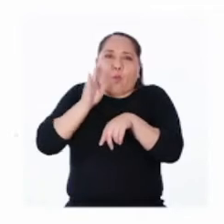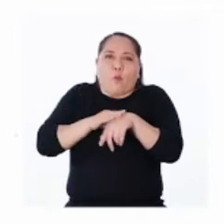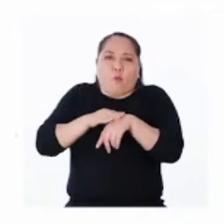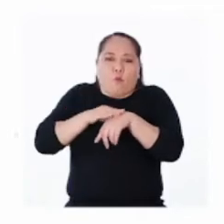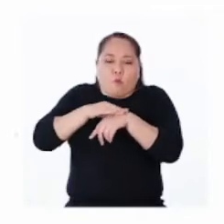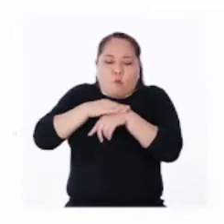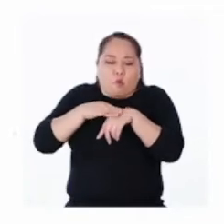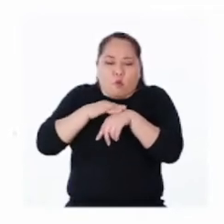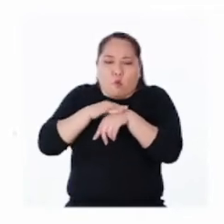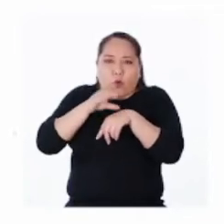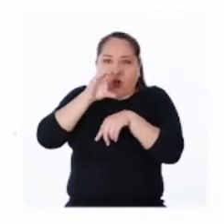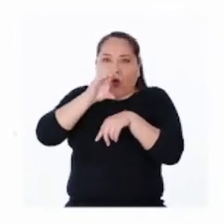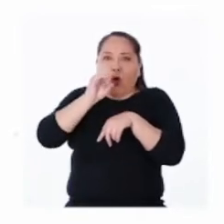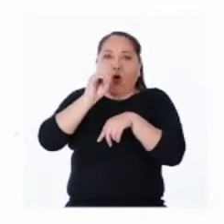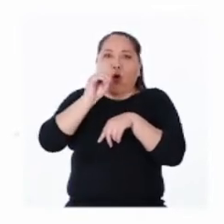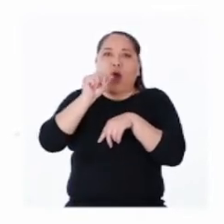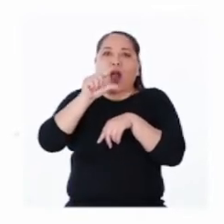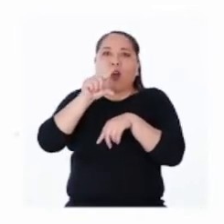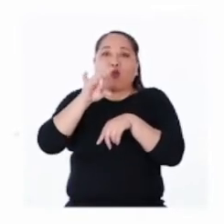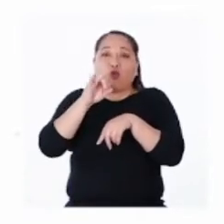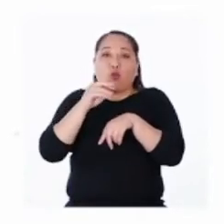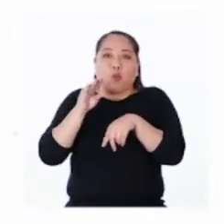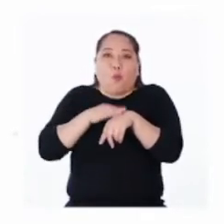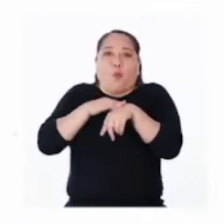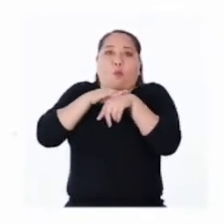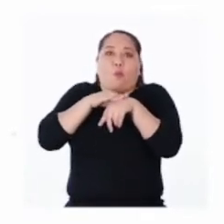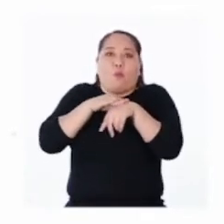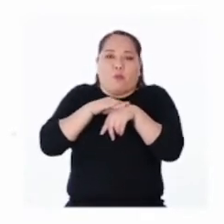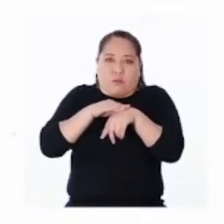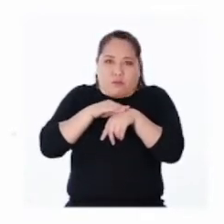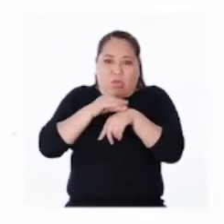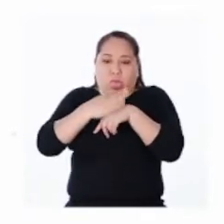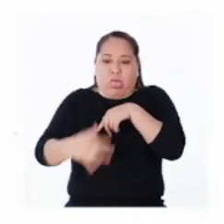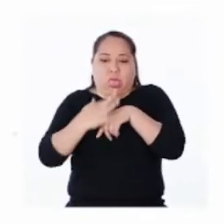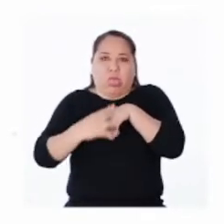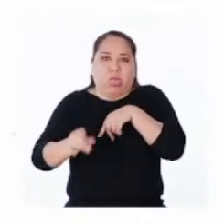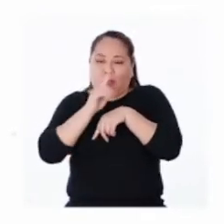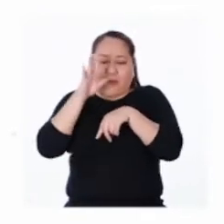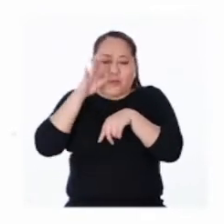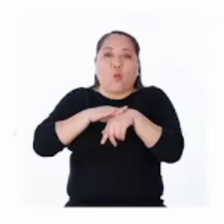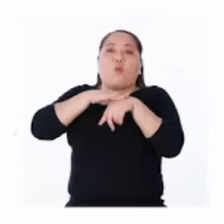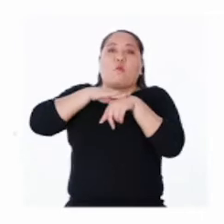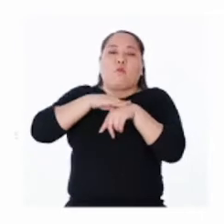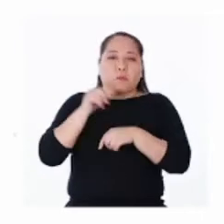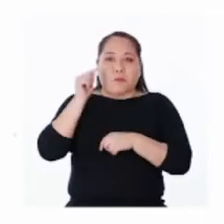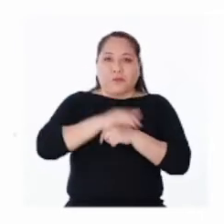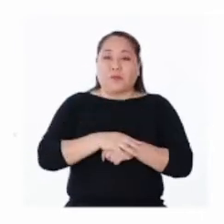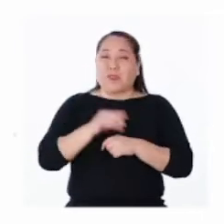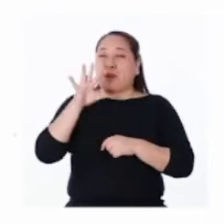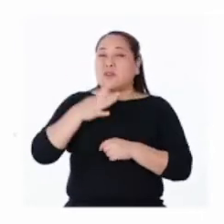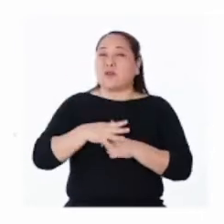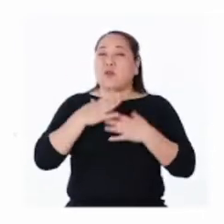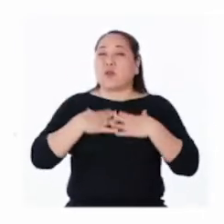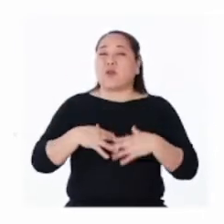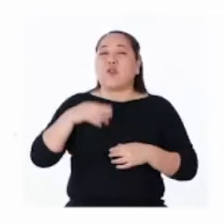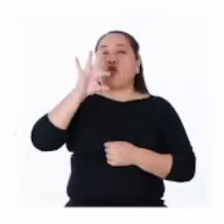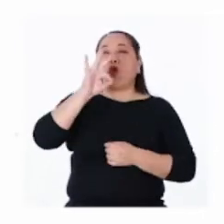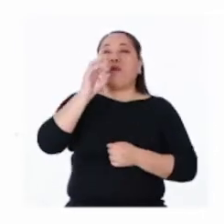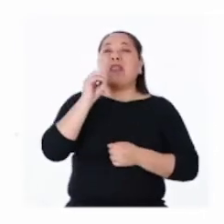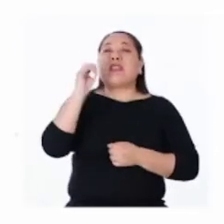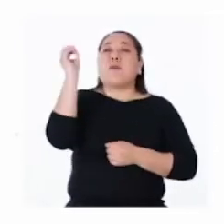gel para formar un coágulo. El plasma, que conforma justamente más de la mitad del volumen de la sangre, contiene cerca